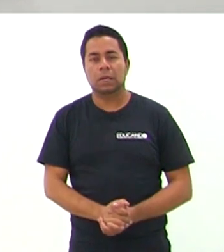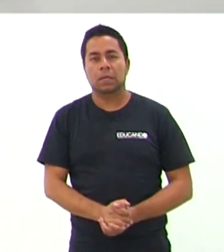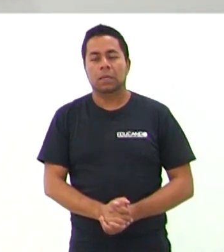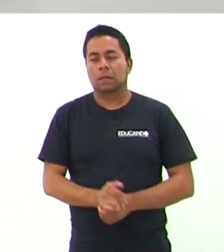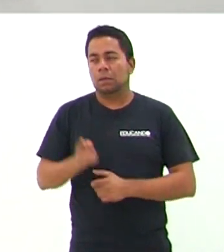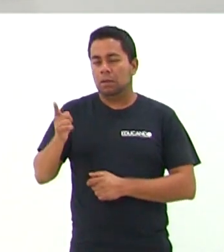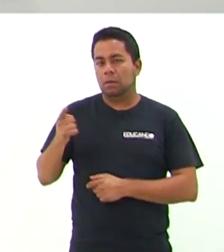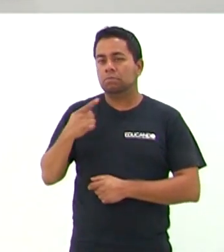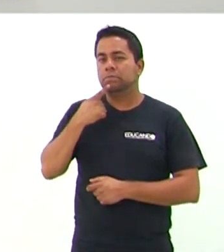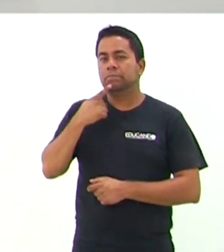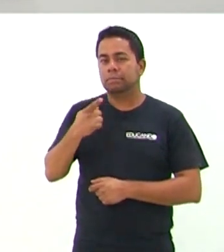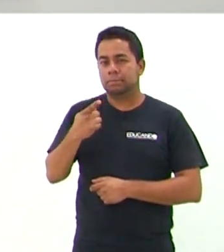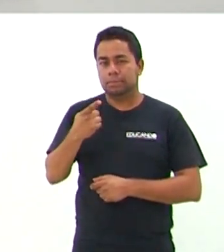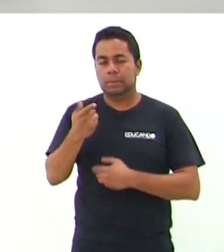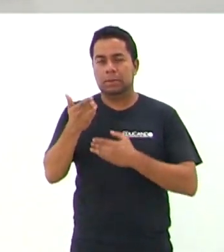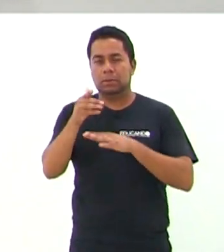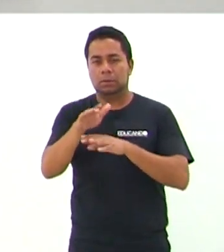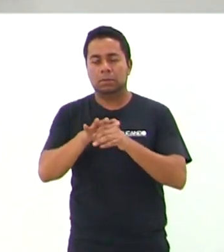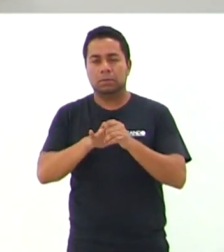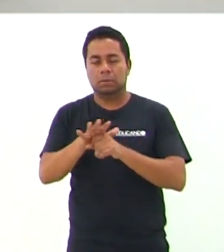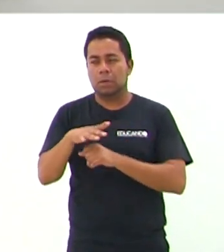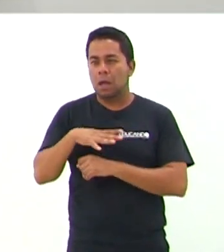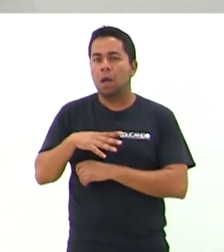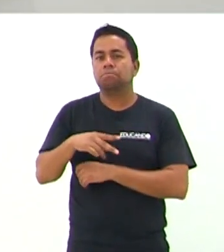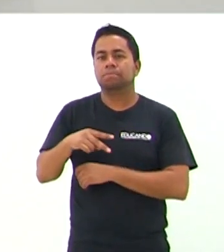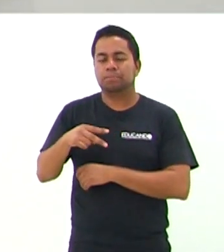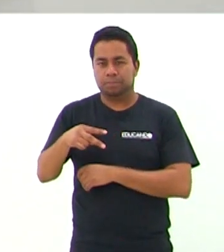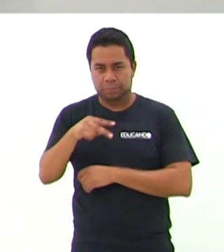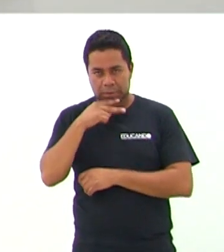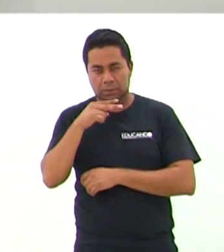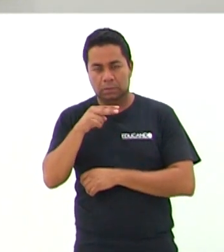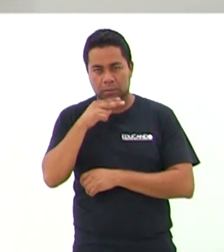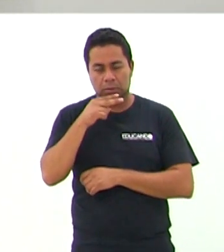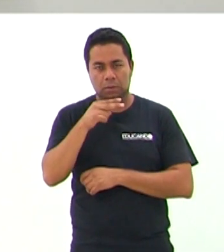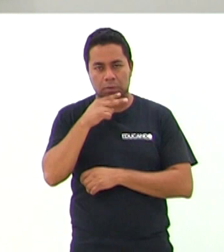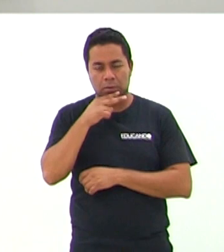estamos hablando de lo que es un verbo